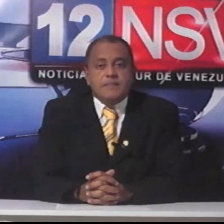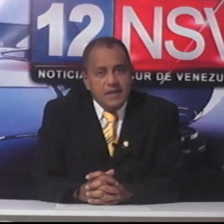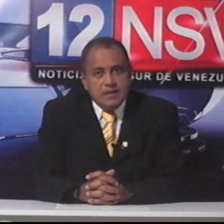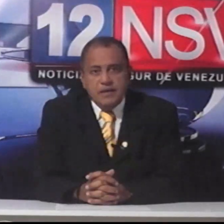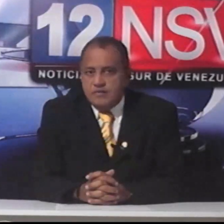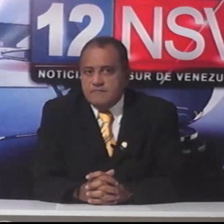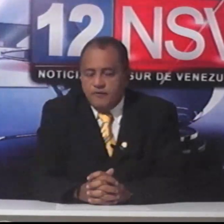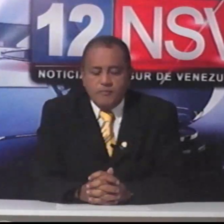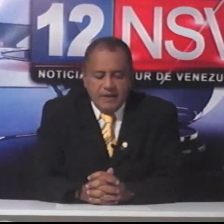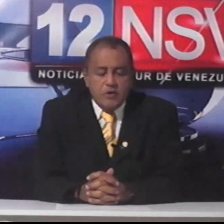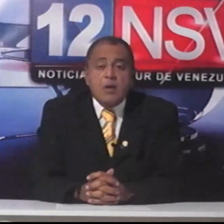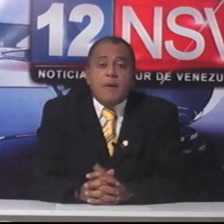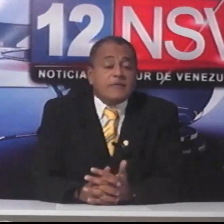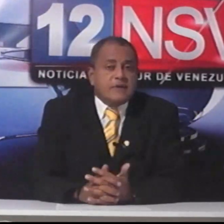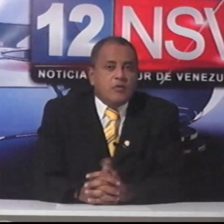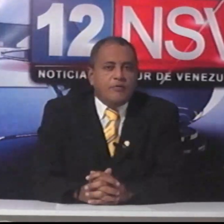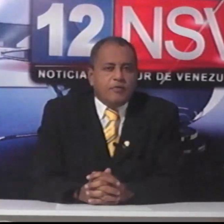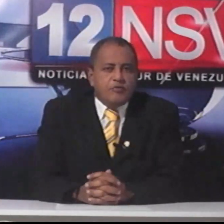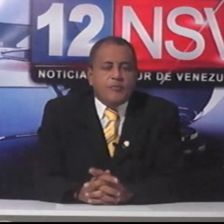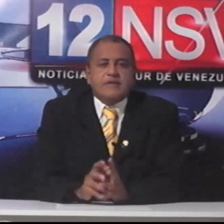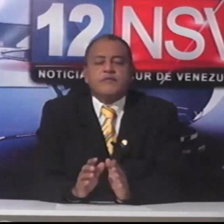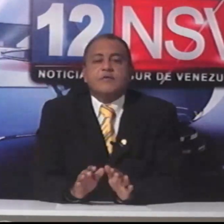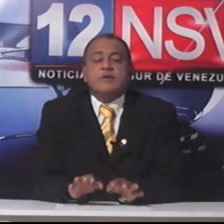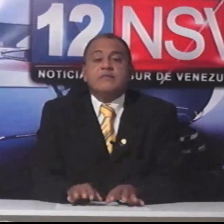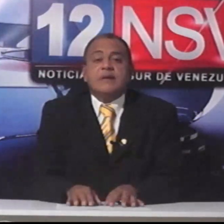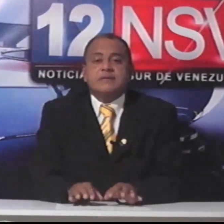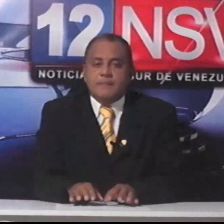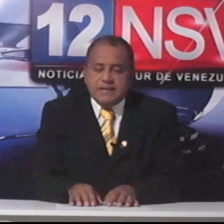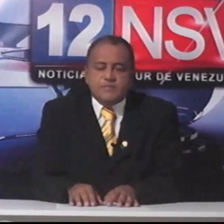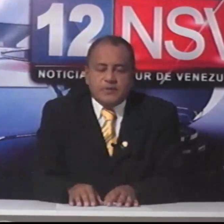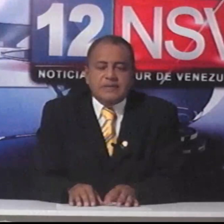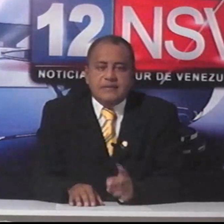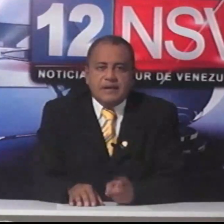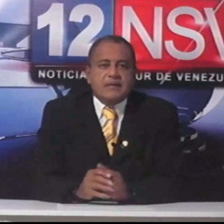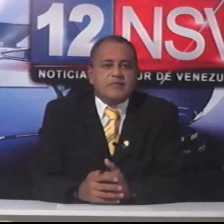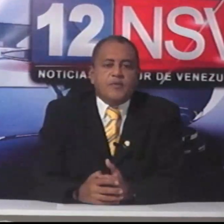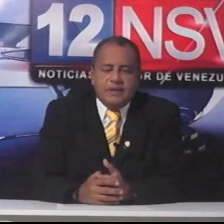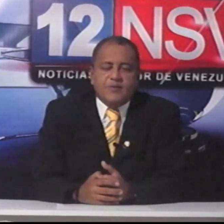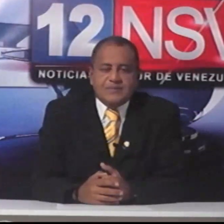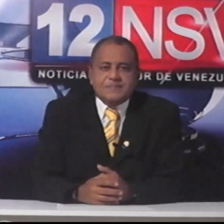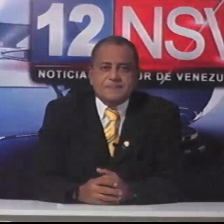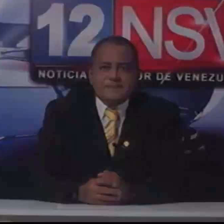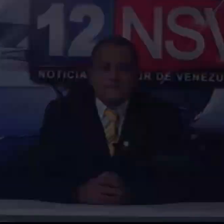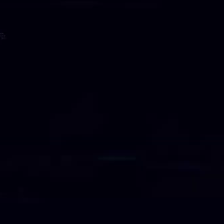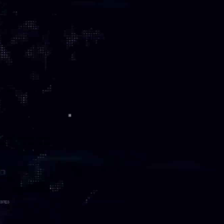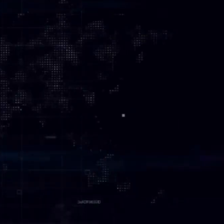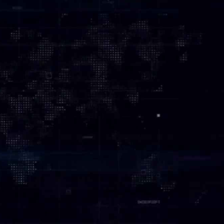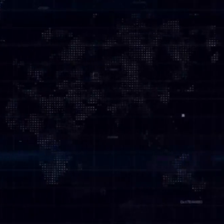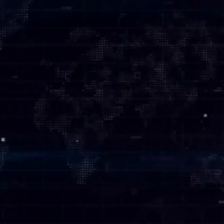esté bien informado. Vamos a hacer ahora un recorrido por las informaciones nacionales más importantes destacadas en los portales web.